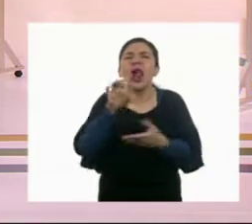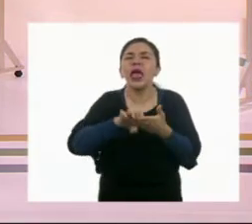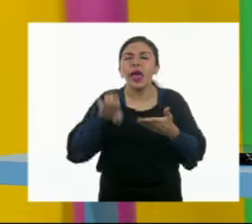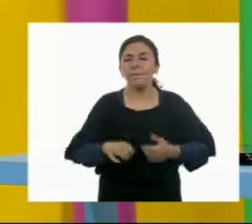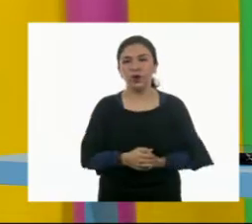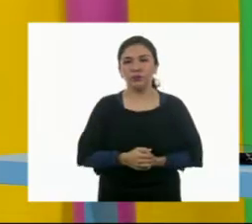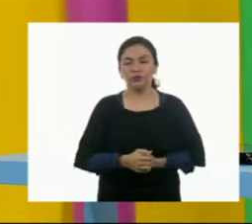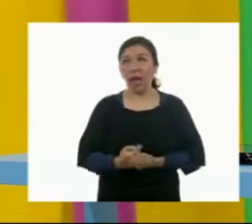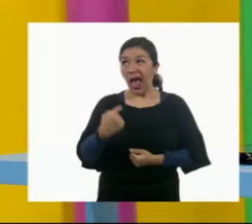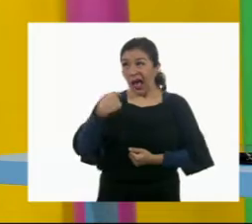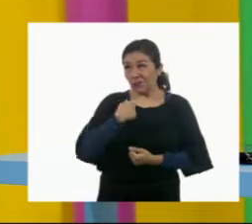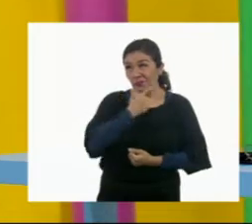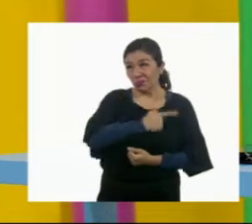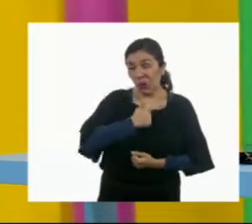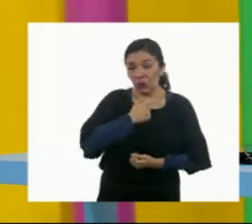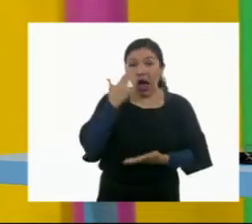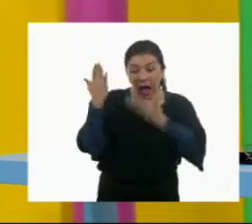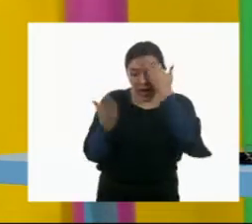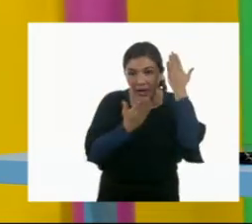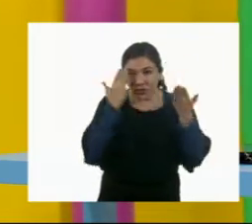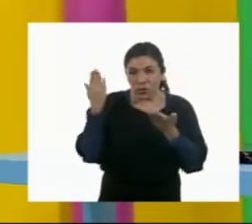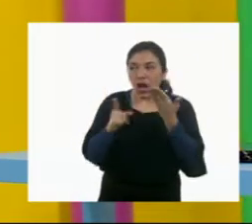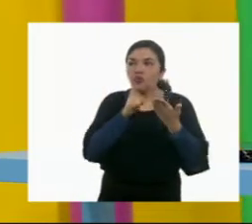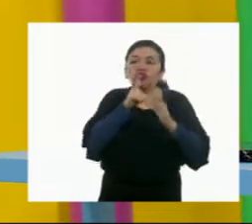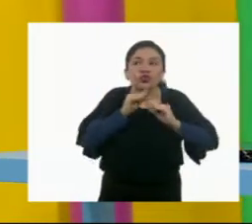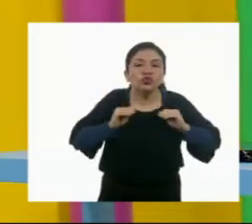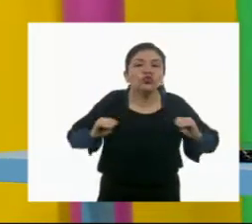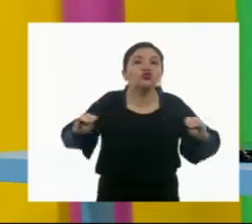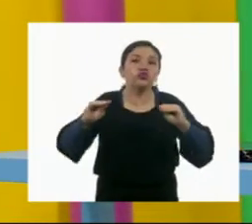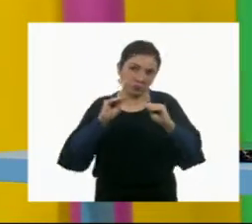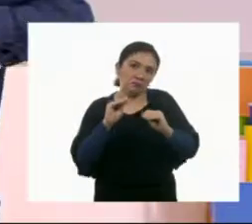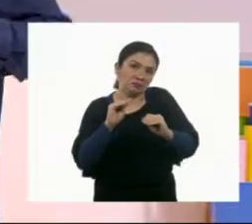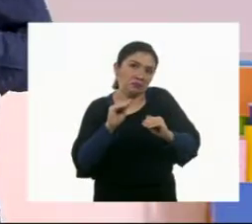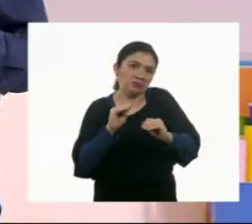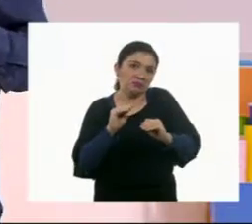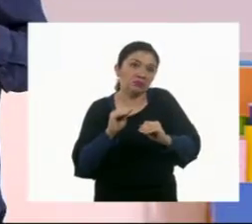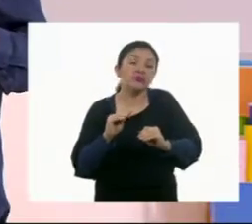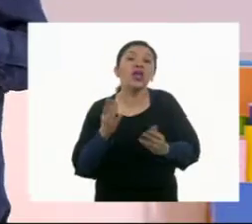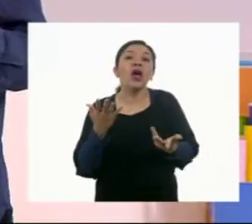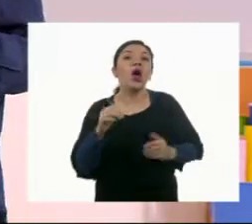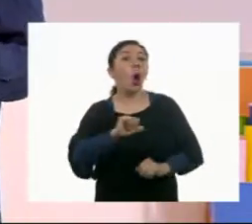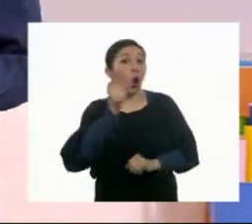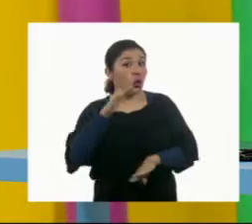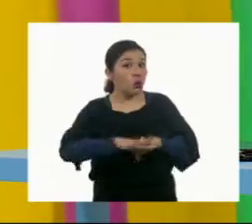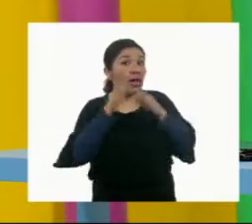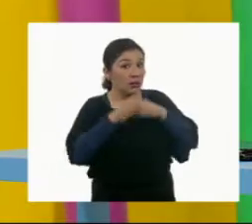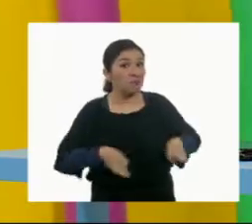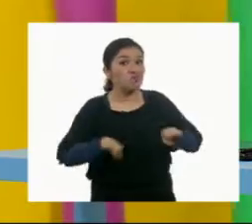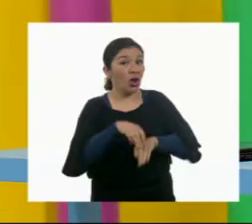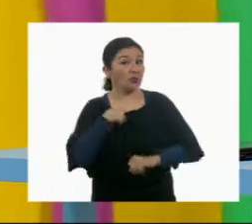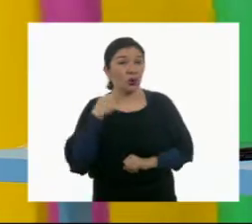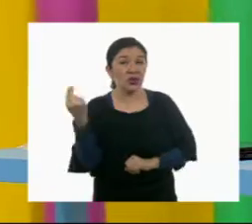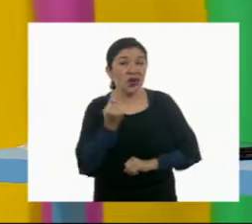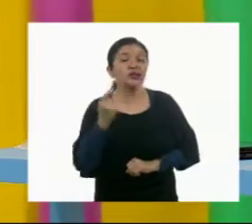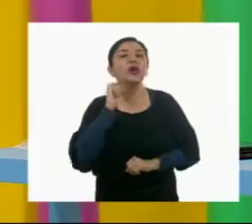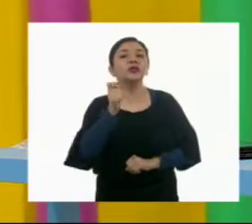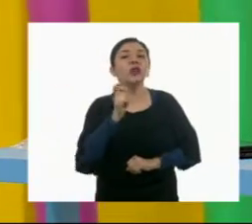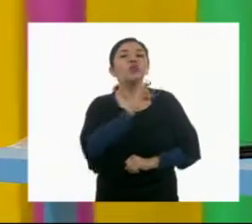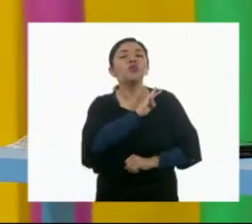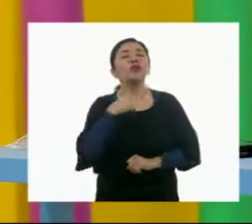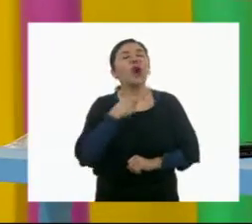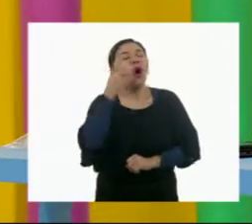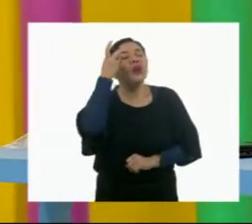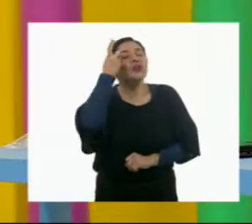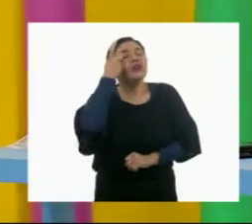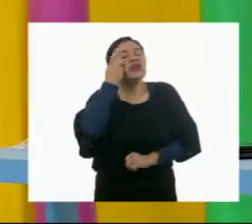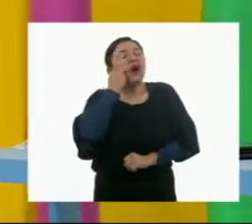mí me gusta estudiar cuando todo está en silencio. Claro. Y algo bien importante que necesito es poder